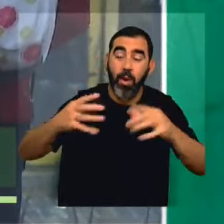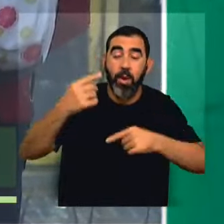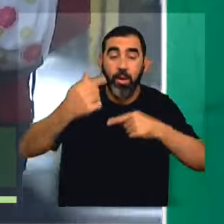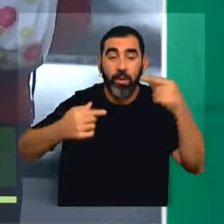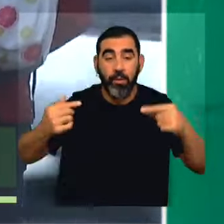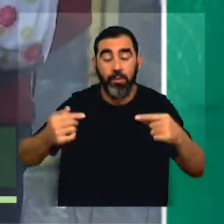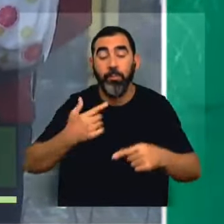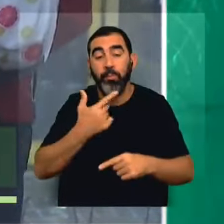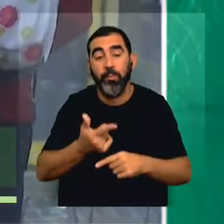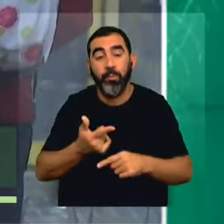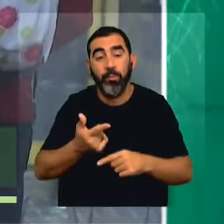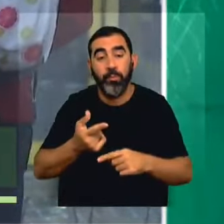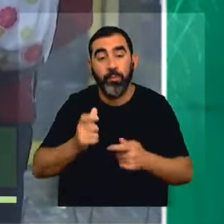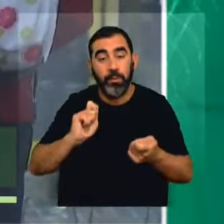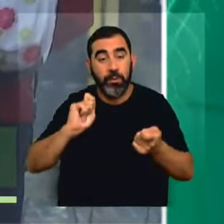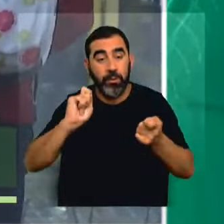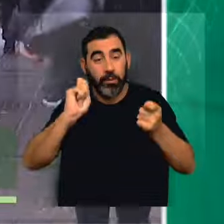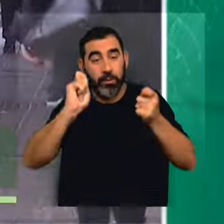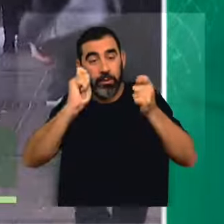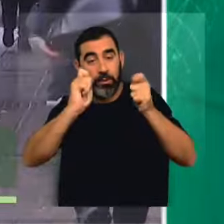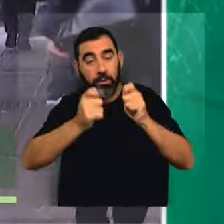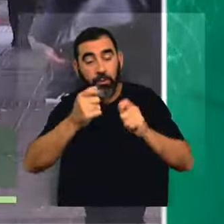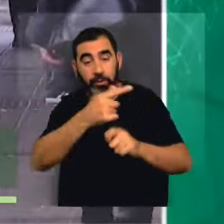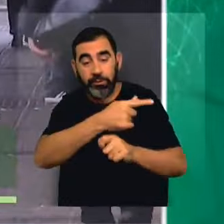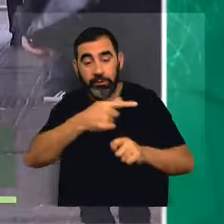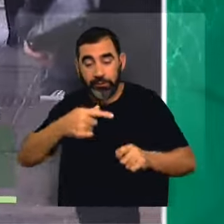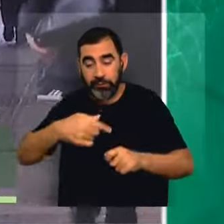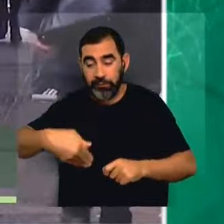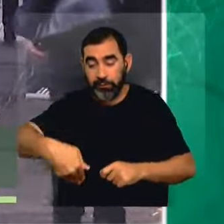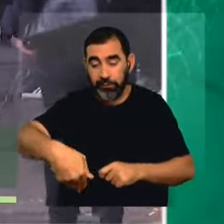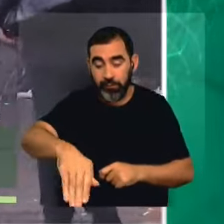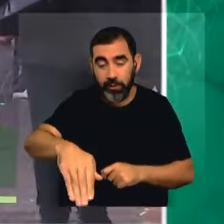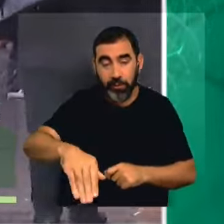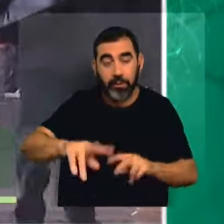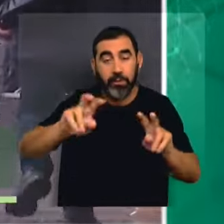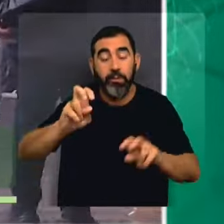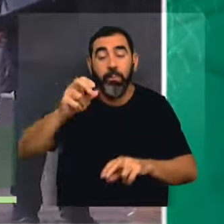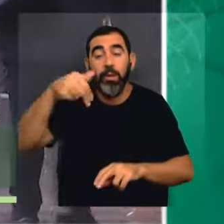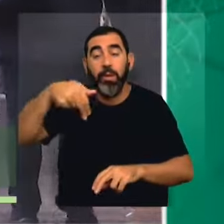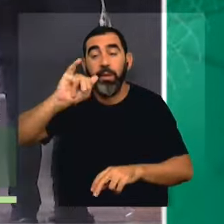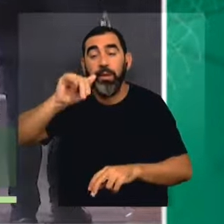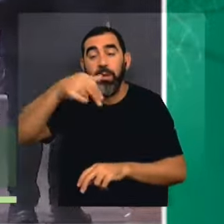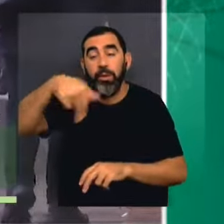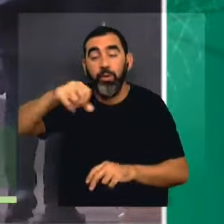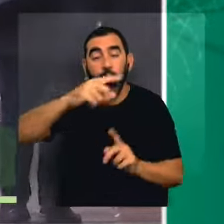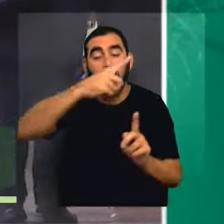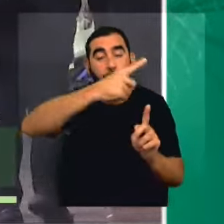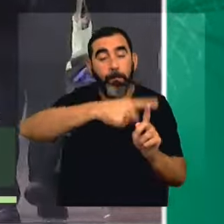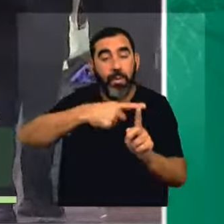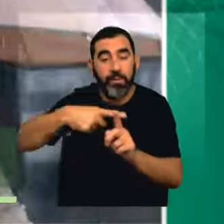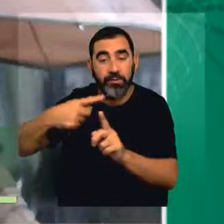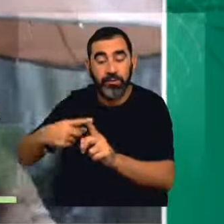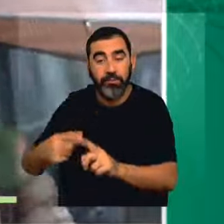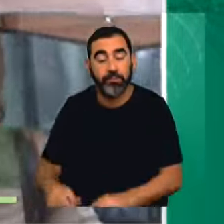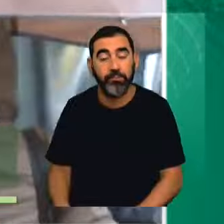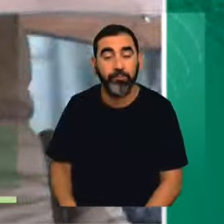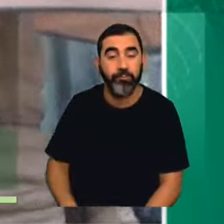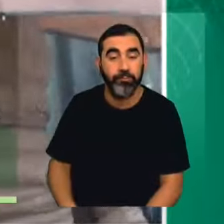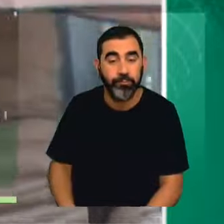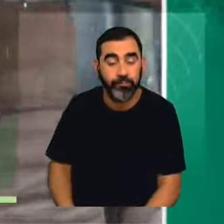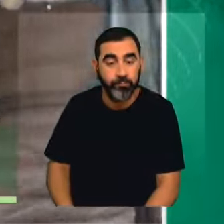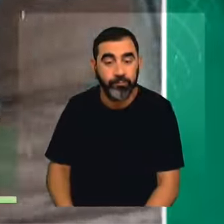como el oscilación de Man Julian que ocurre en escala de semanas el fenómeno del lío que ocurre en escala de meses mm Entonces cuando uno hace un